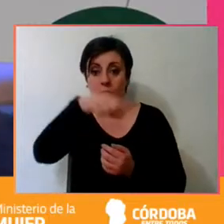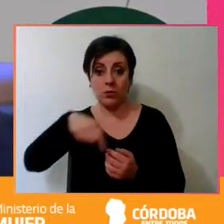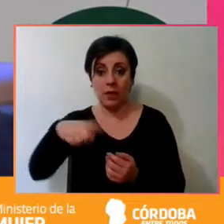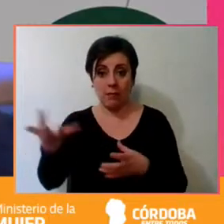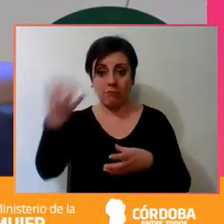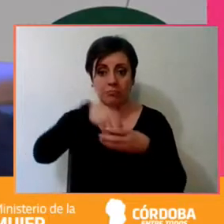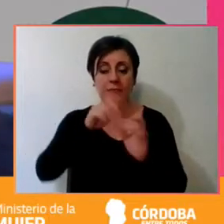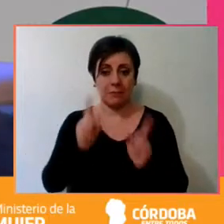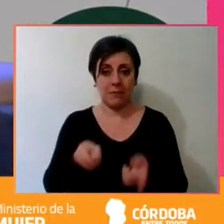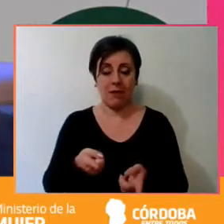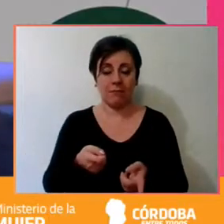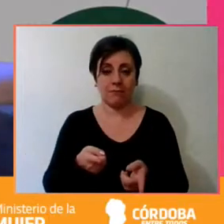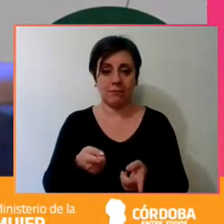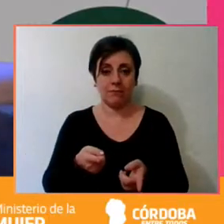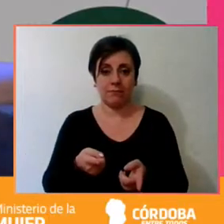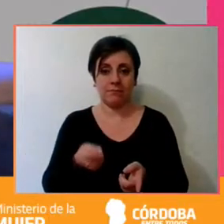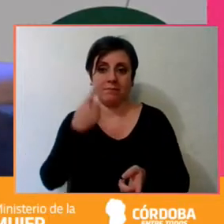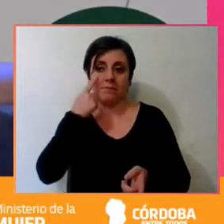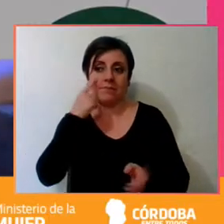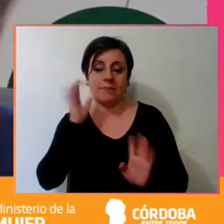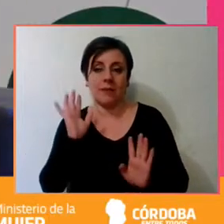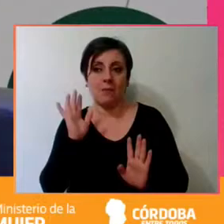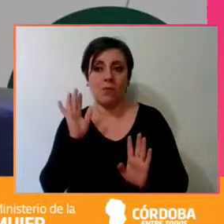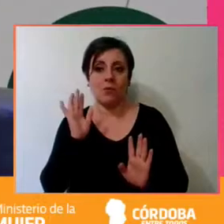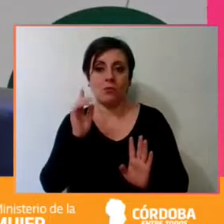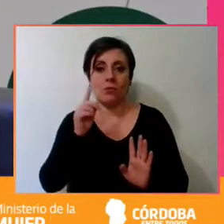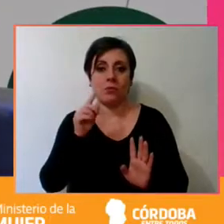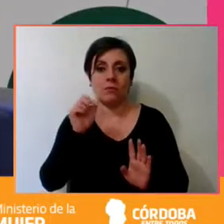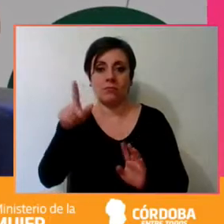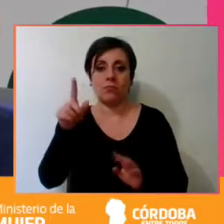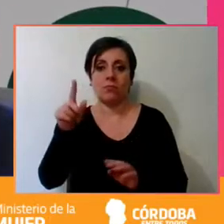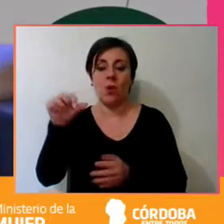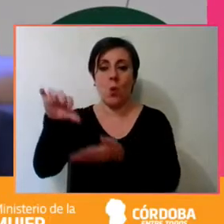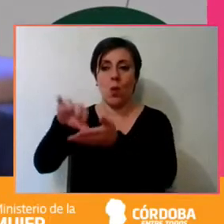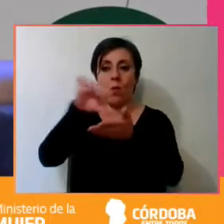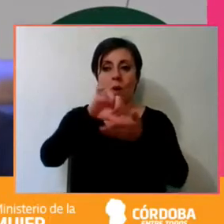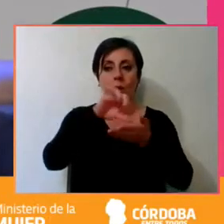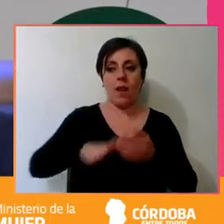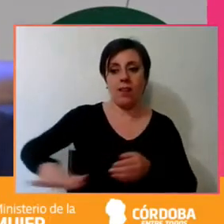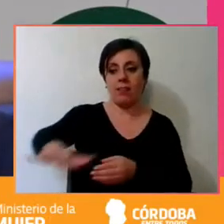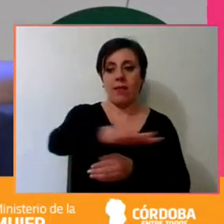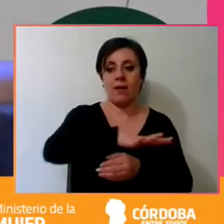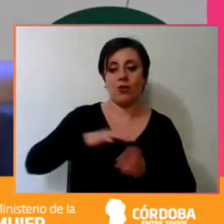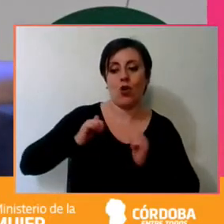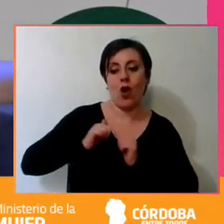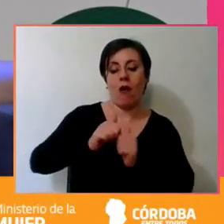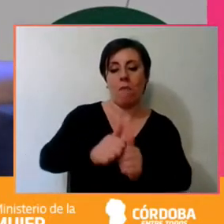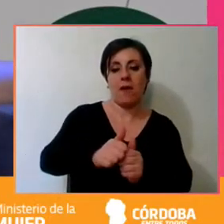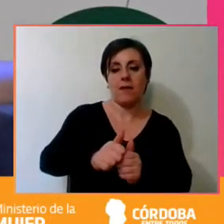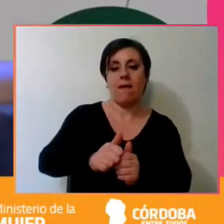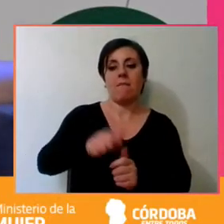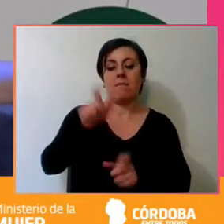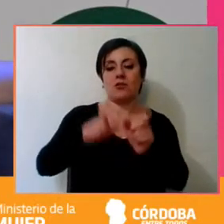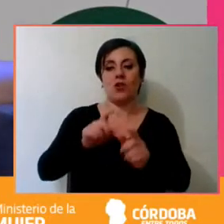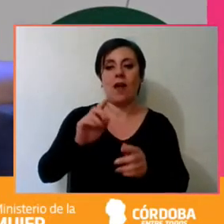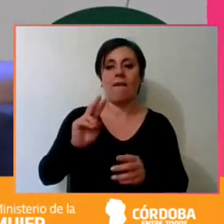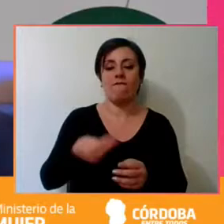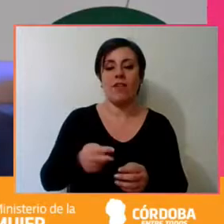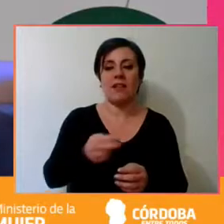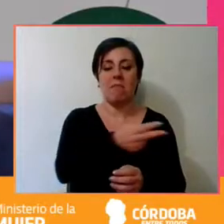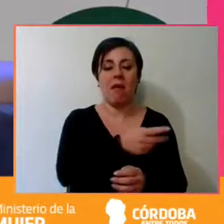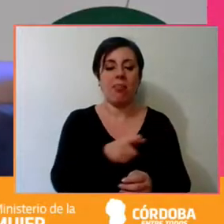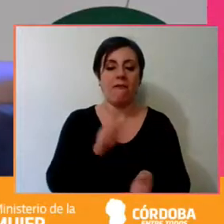eso. Intentamos, a través de su lugar en el territorio, acompañar a las víctimas de violencia, pero también ser